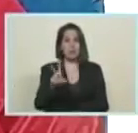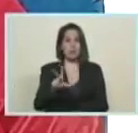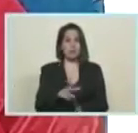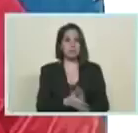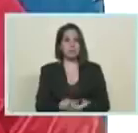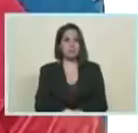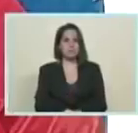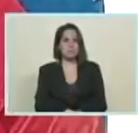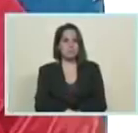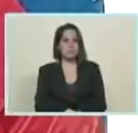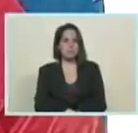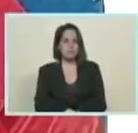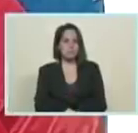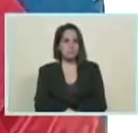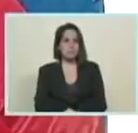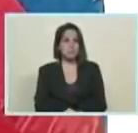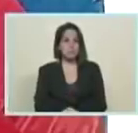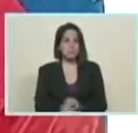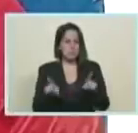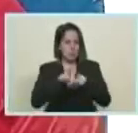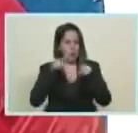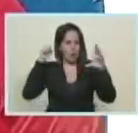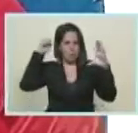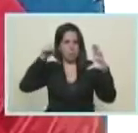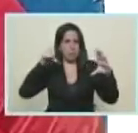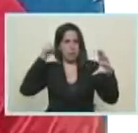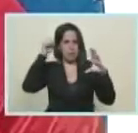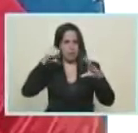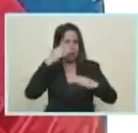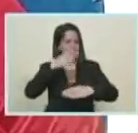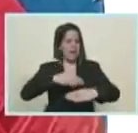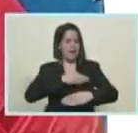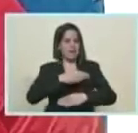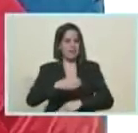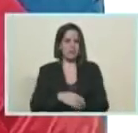3. Como la película El Padrino.